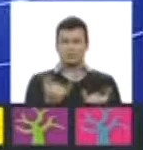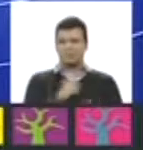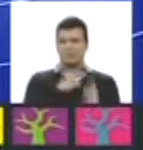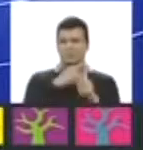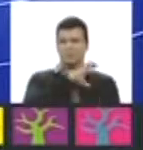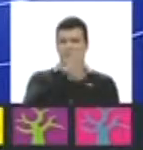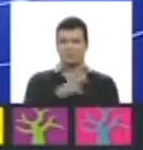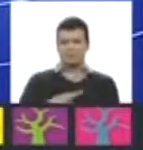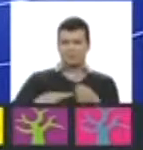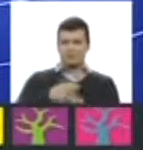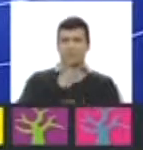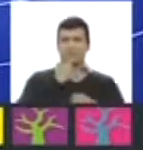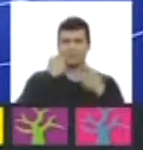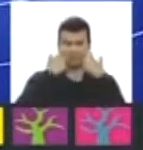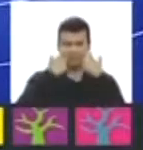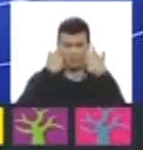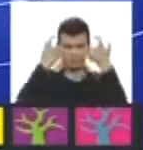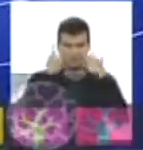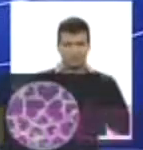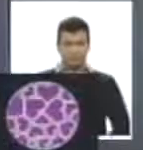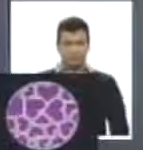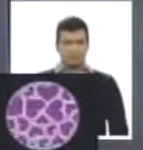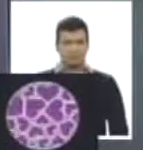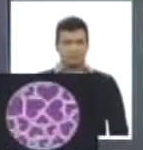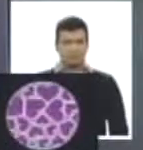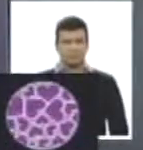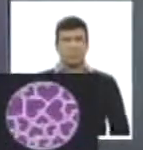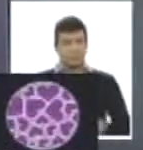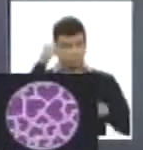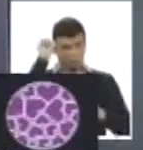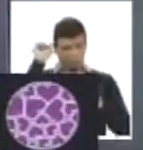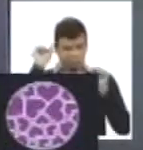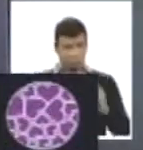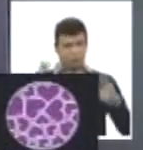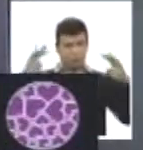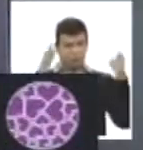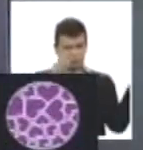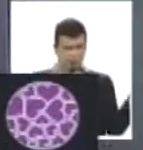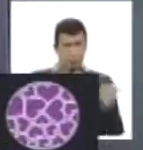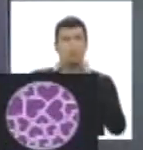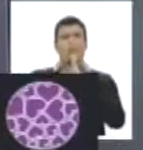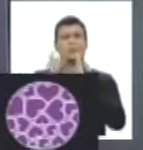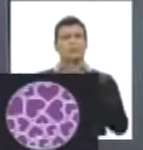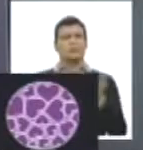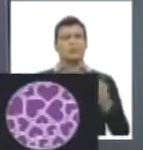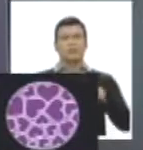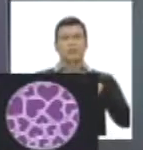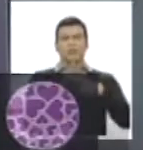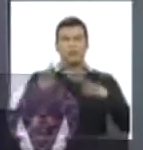aquí en Más Pacífico, donde la región es noticia. Recuerde que usted puede ver la repetición de esta emisión en